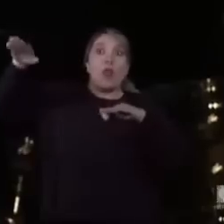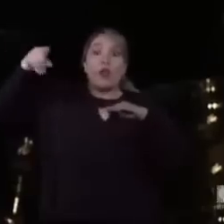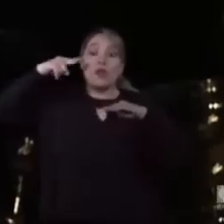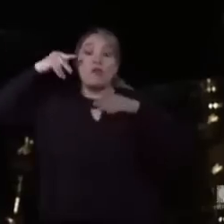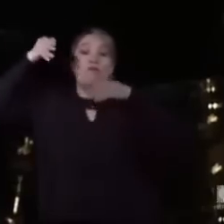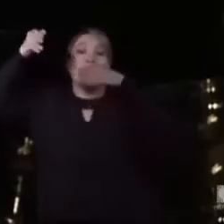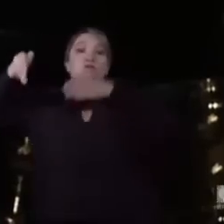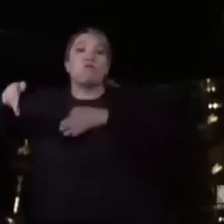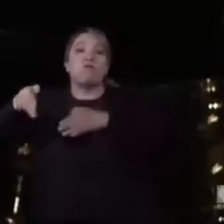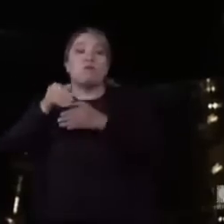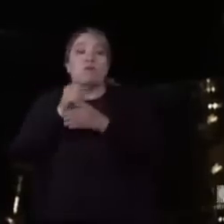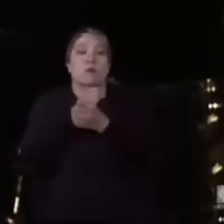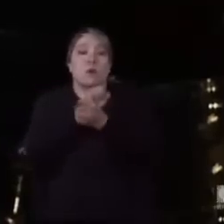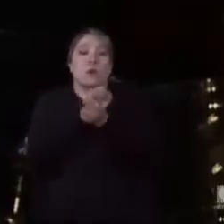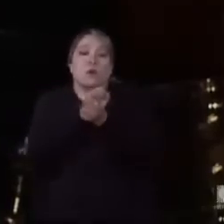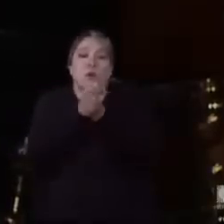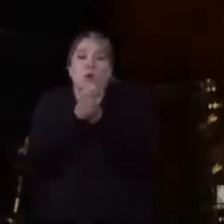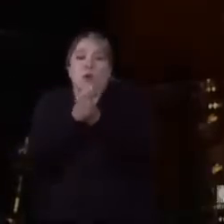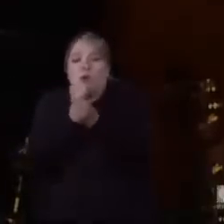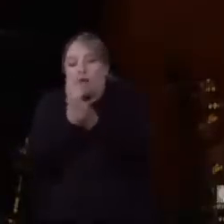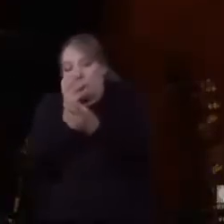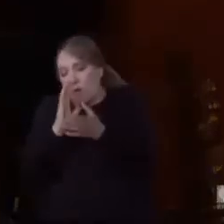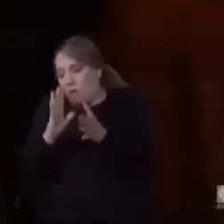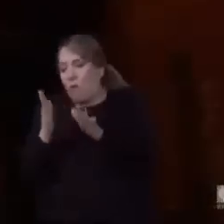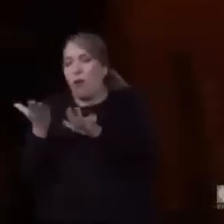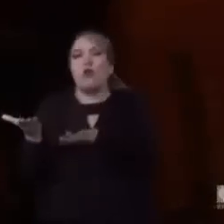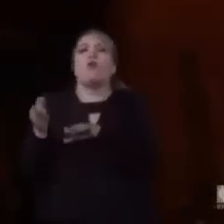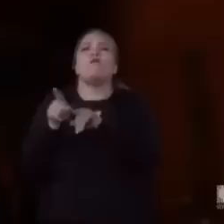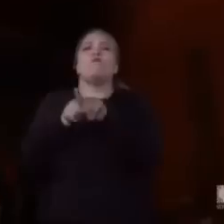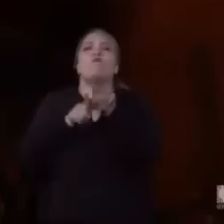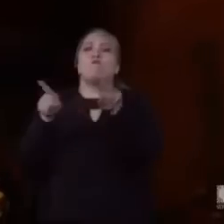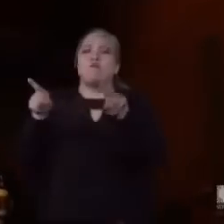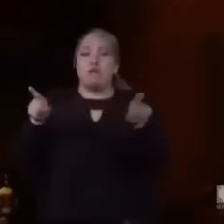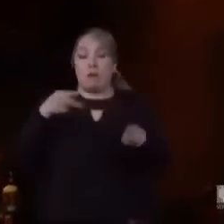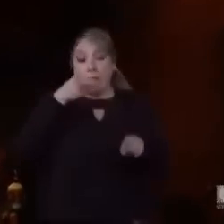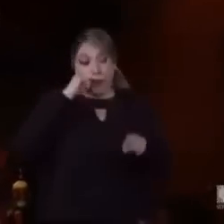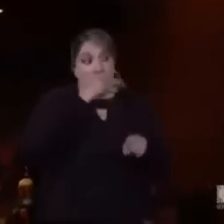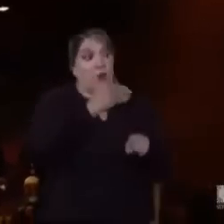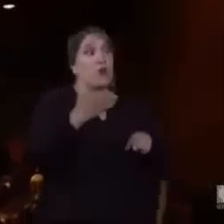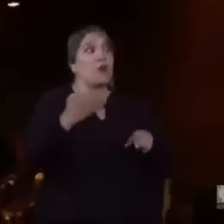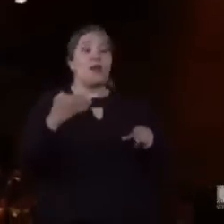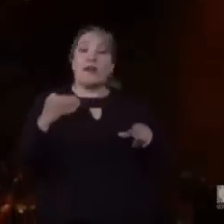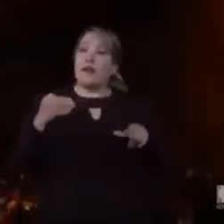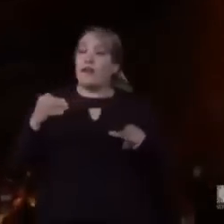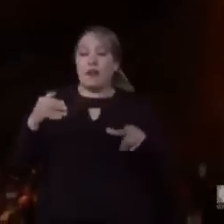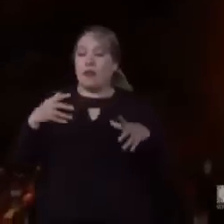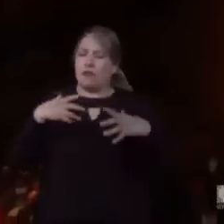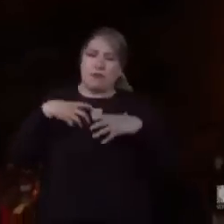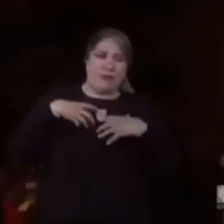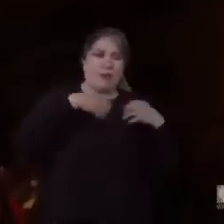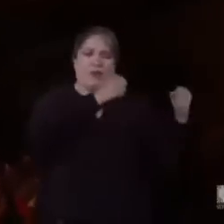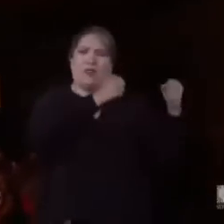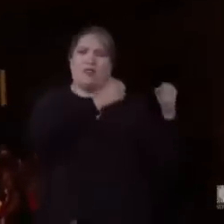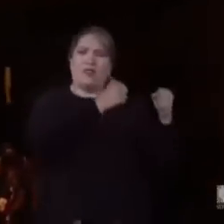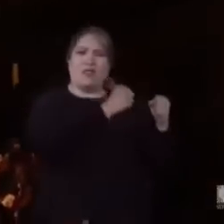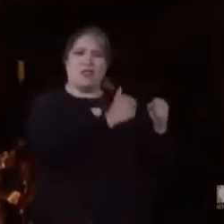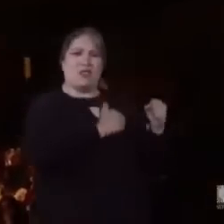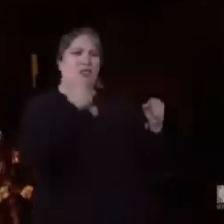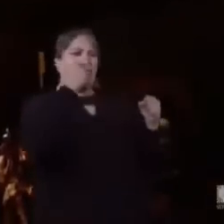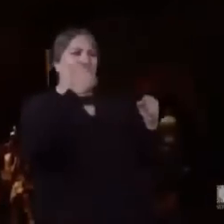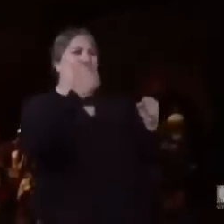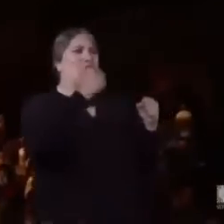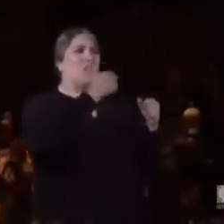quienes murieron en el secuestro, desde los que fueron desposeídos de su niñez y sometidos al uso y al abuso de